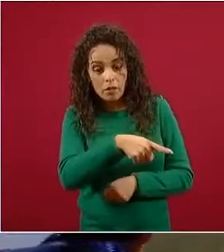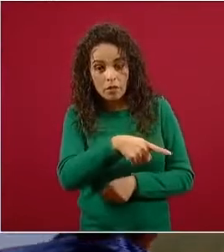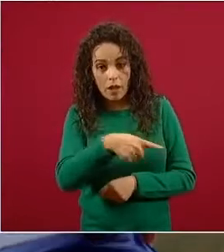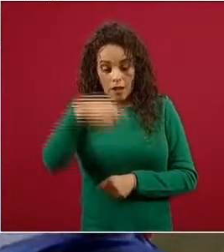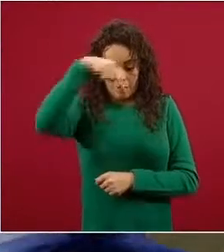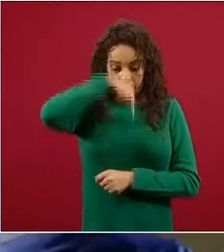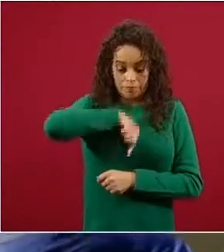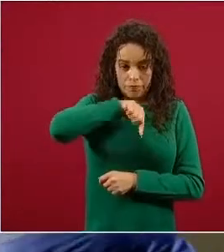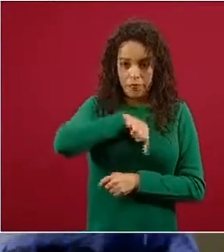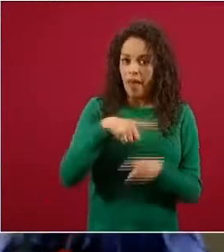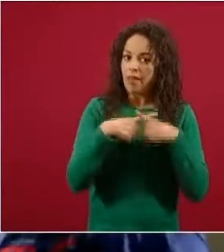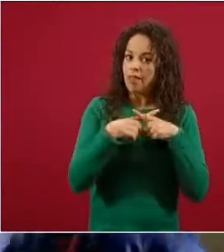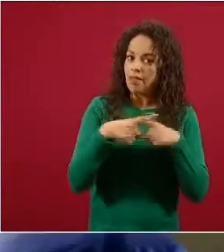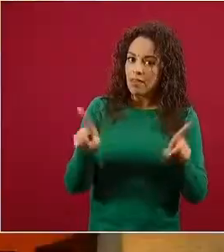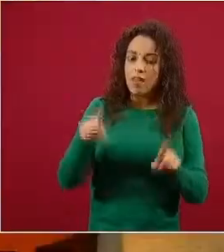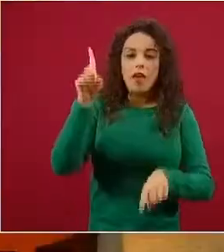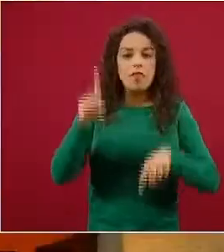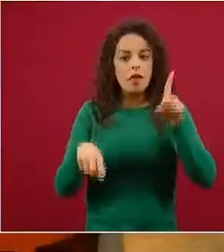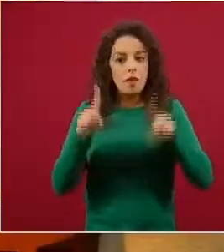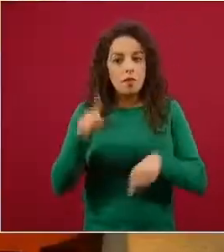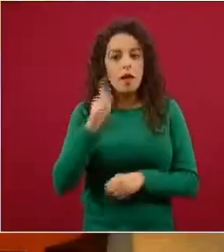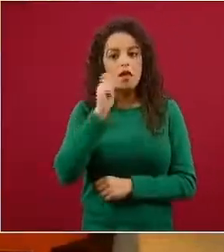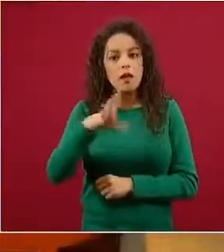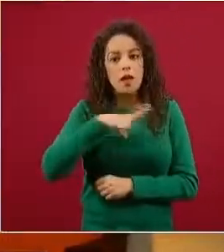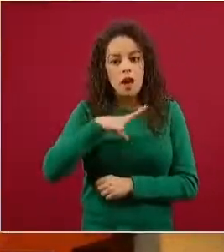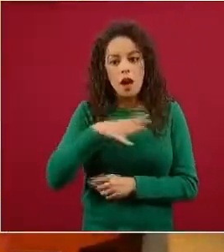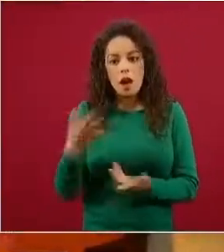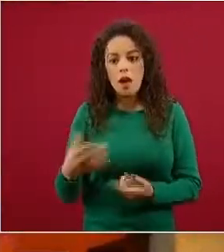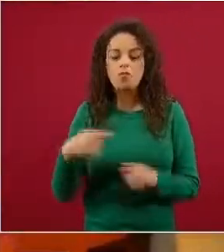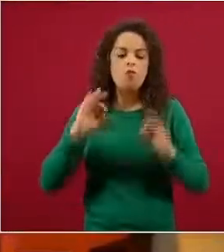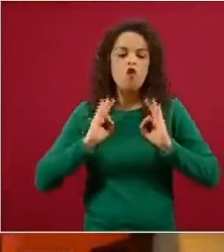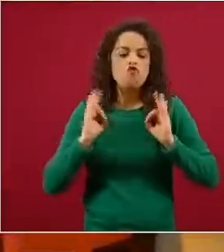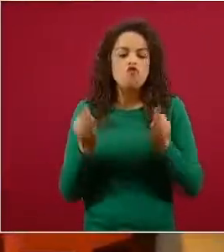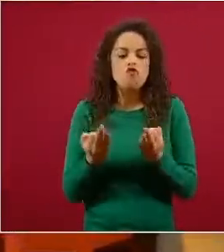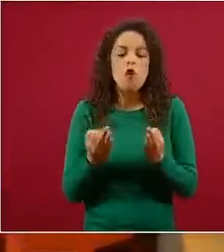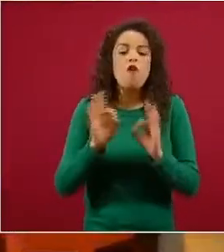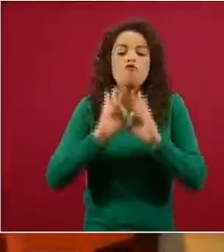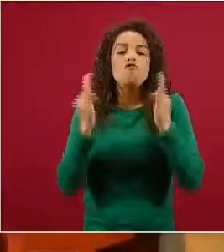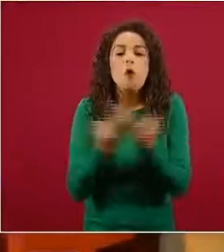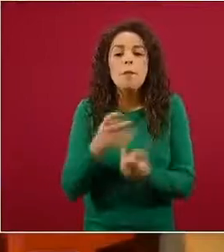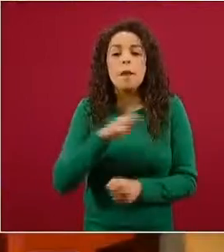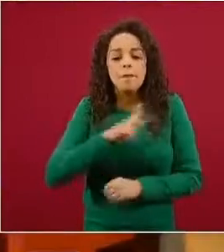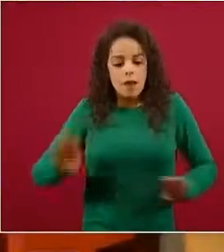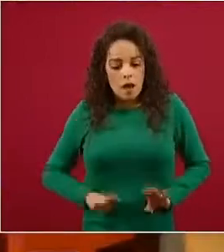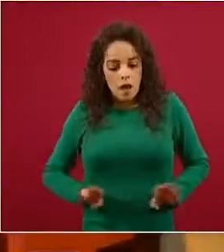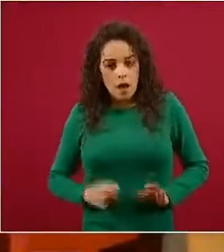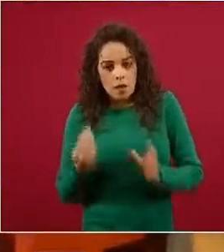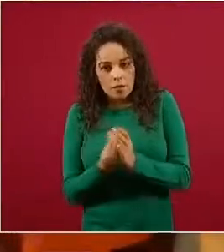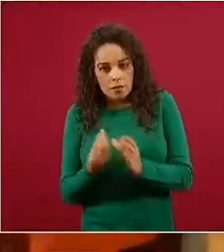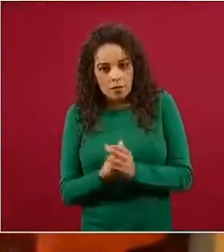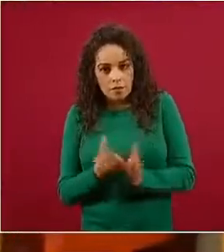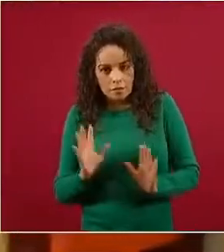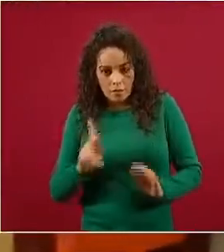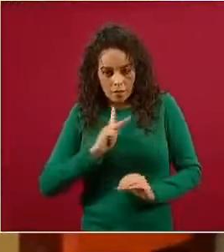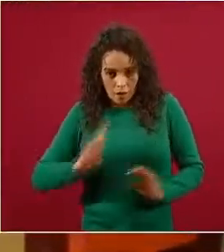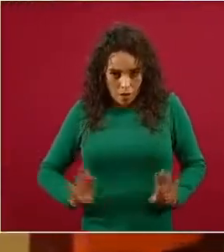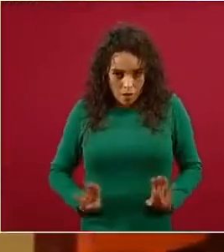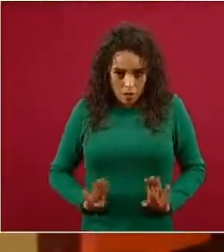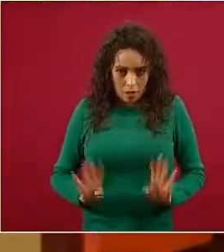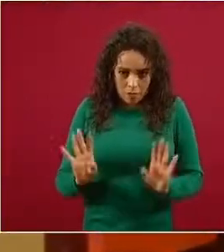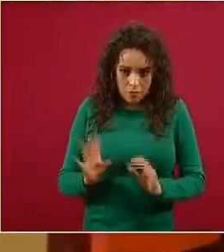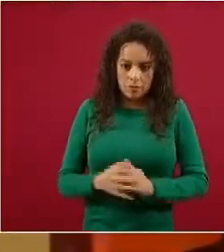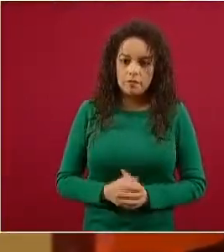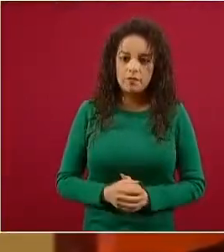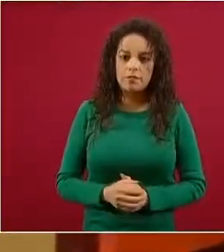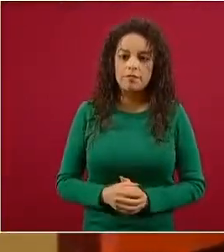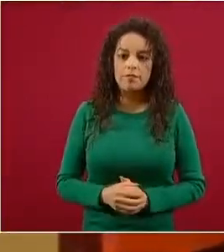experiencia compartida y acompañada y puede dejarse contener siempre y cuando el doliente se deje acompañar. Es